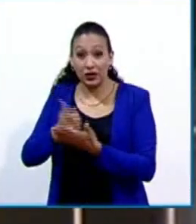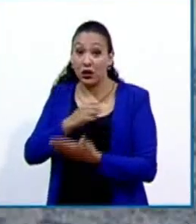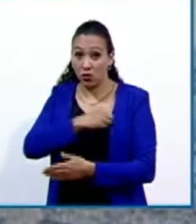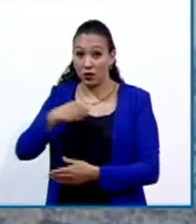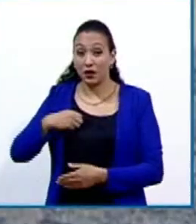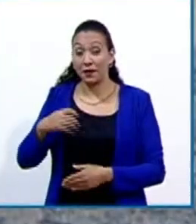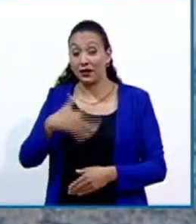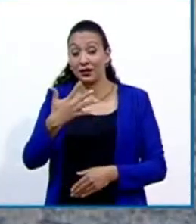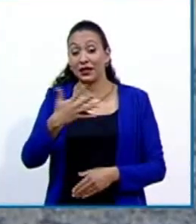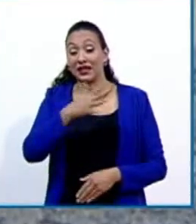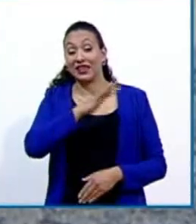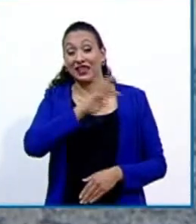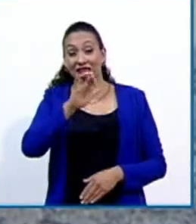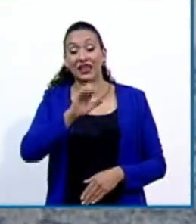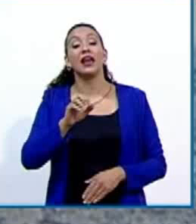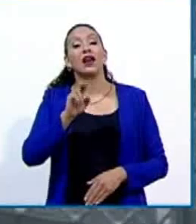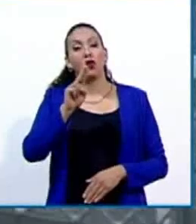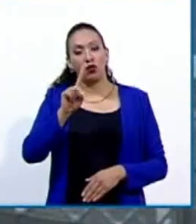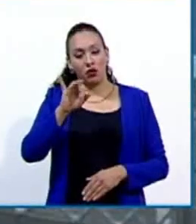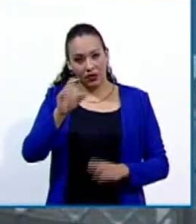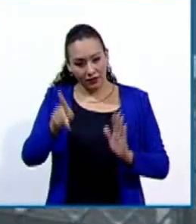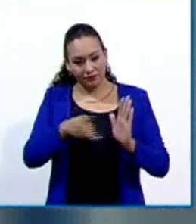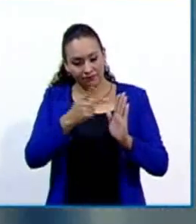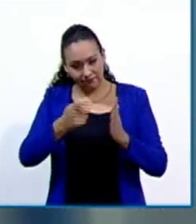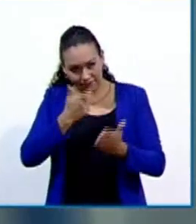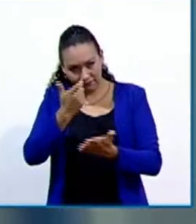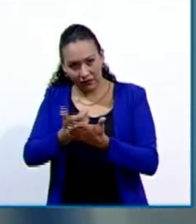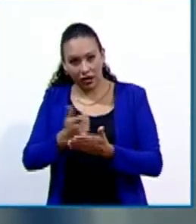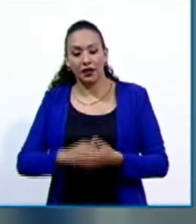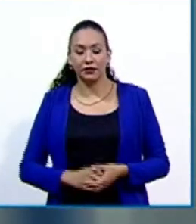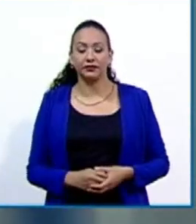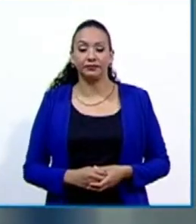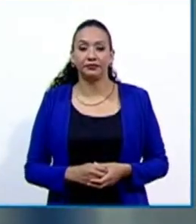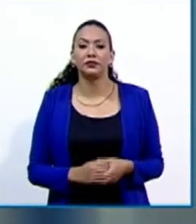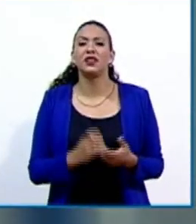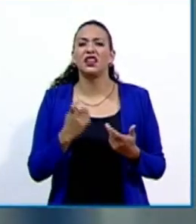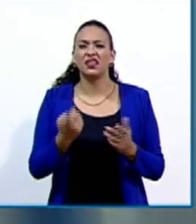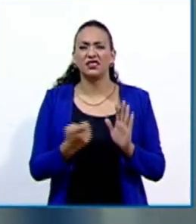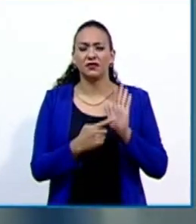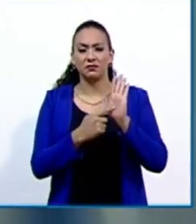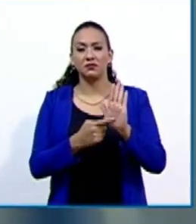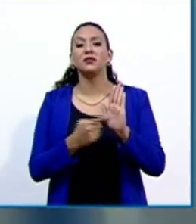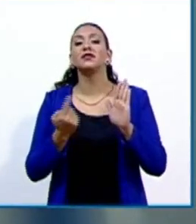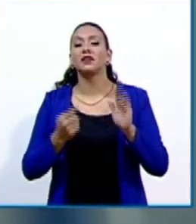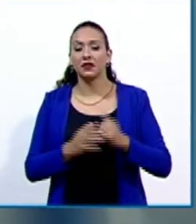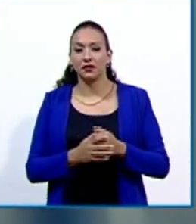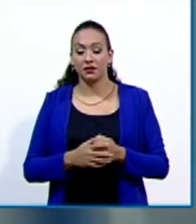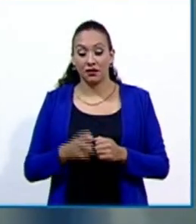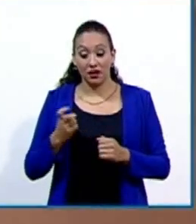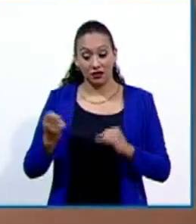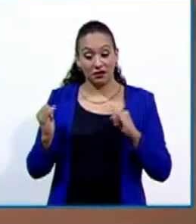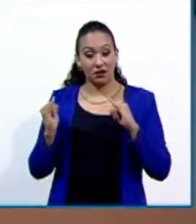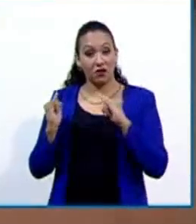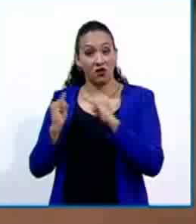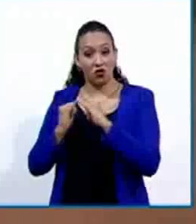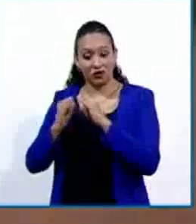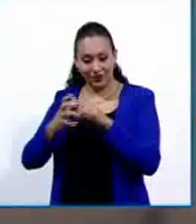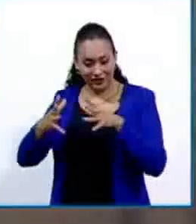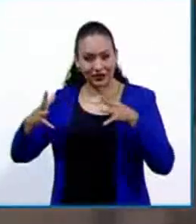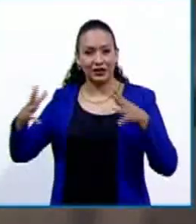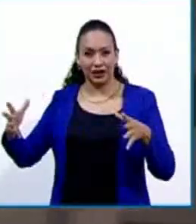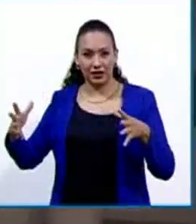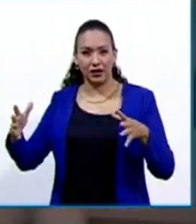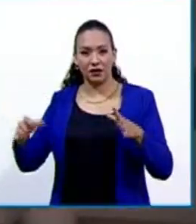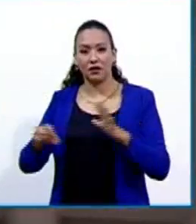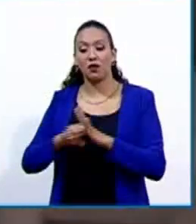hasta 500 unidades de medida y actualización mensual, lo que evidencia que forma parte de una institución más amplia como lo